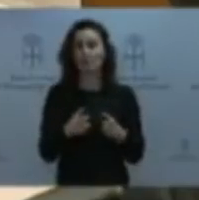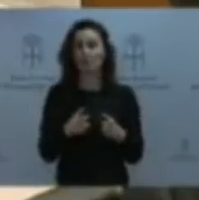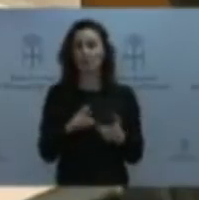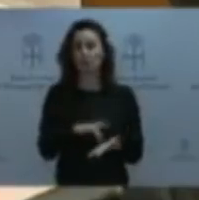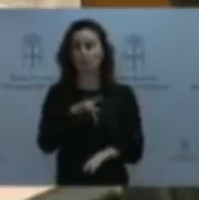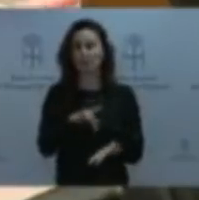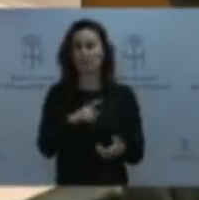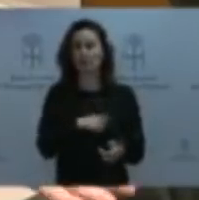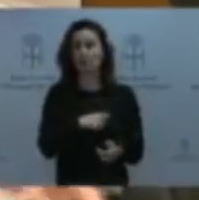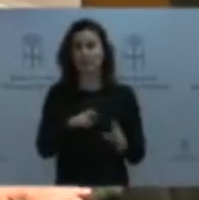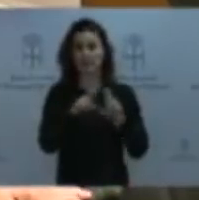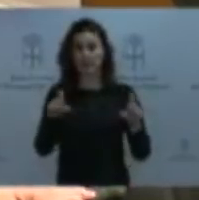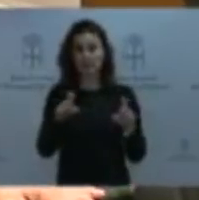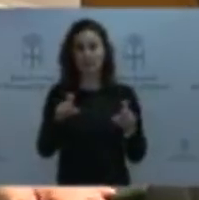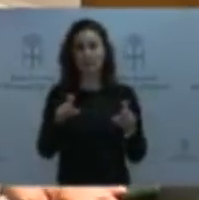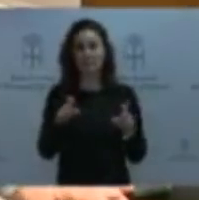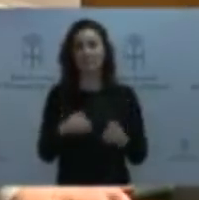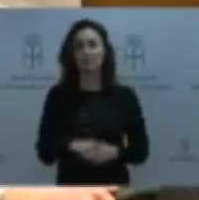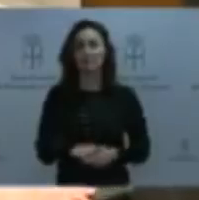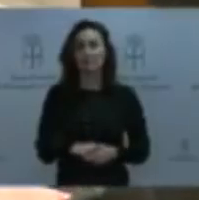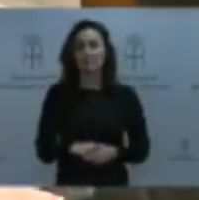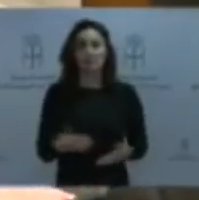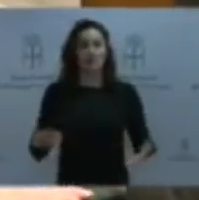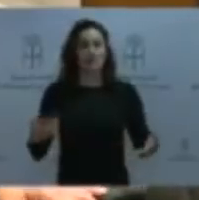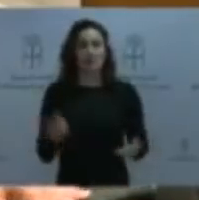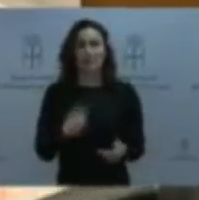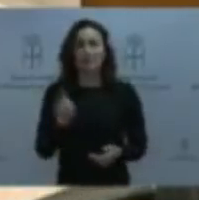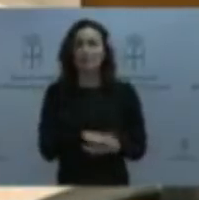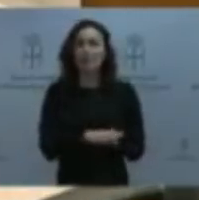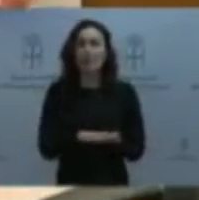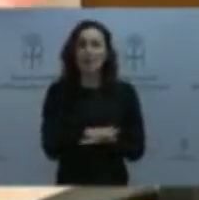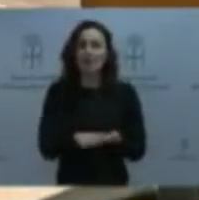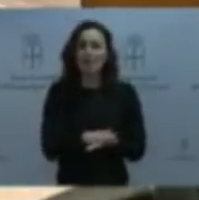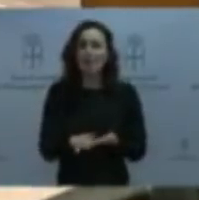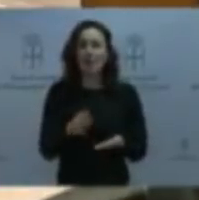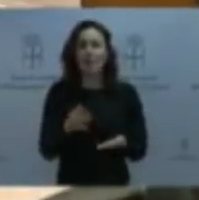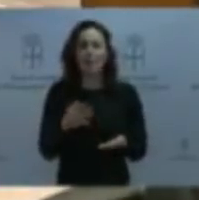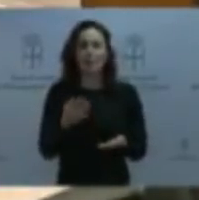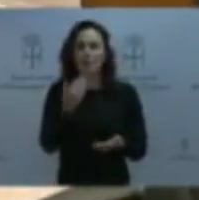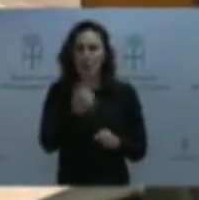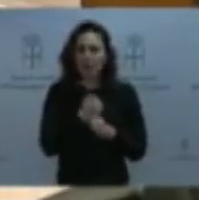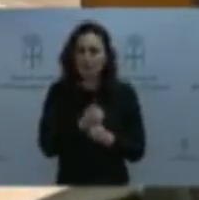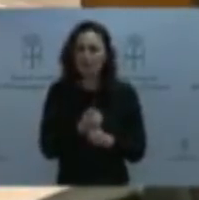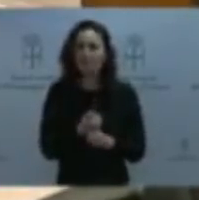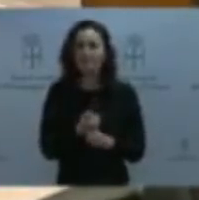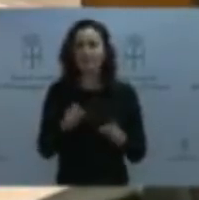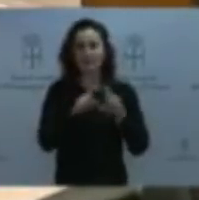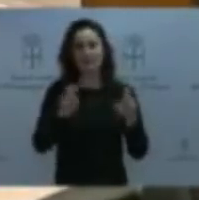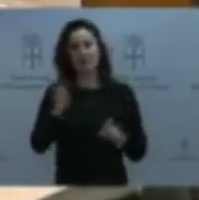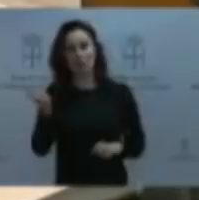momento nosotros hablamos con Liberbank, hablamos con la empresa Unísono en aquel momento, incluso con alguna representación